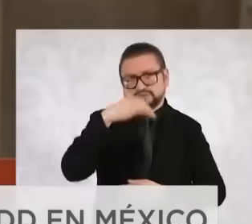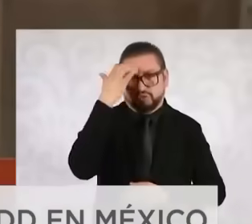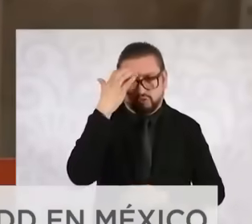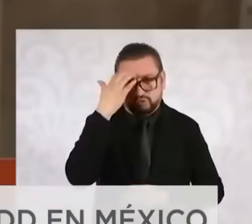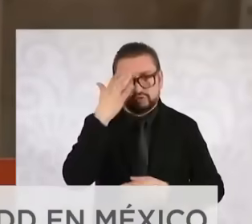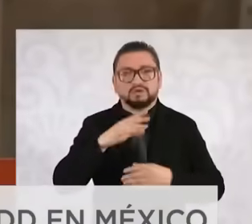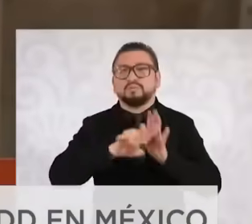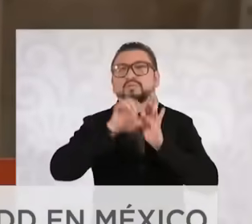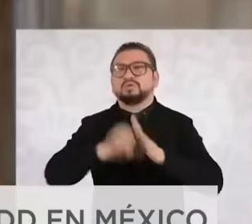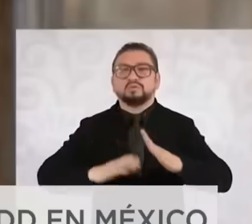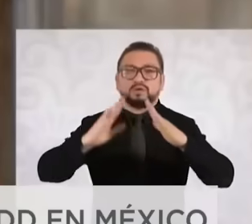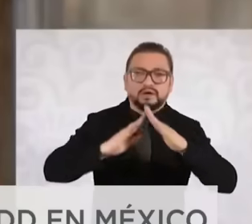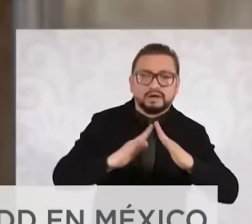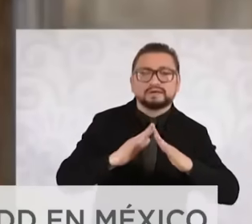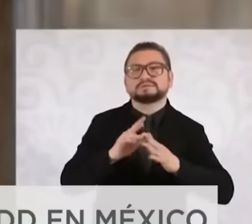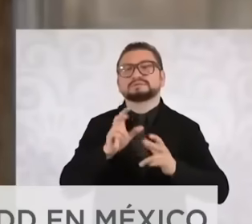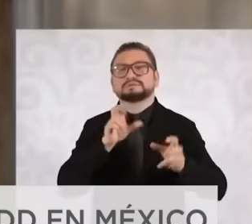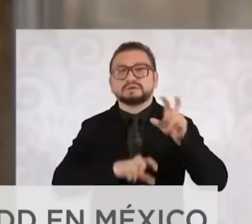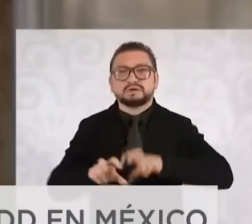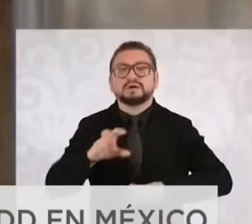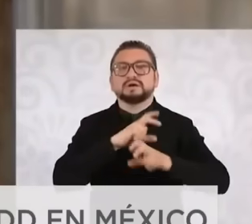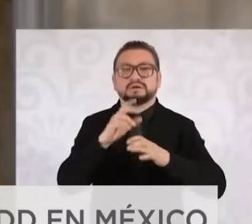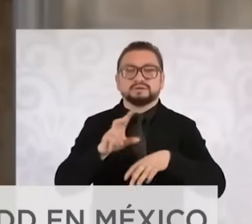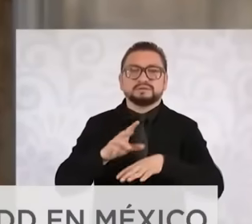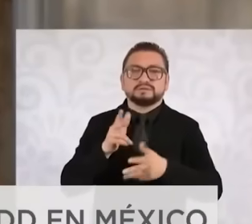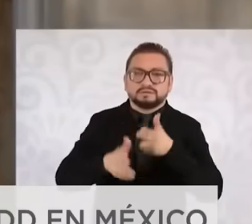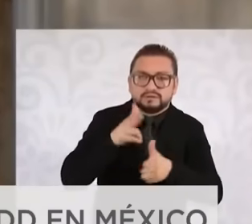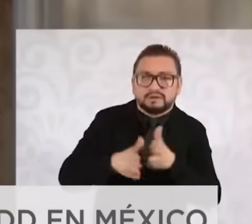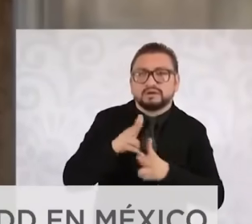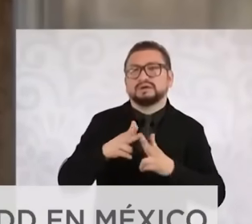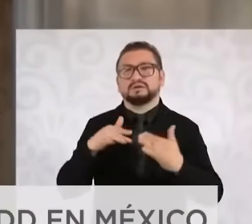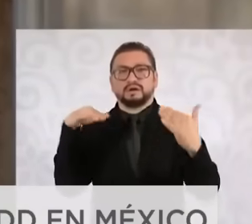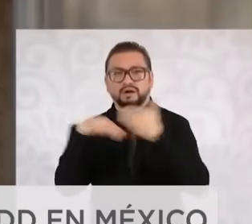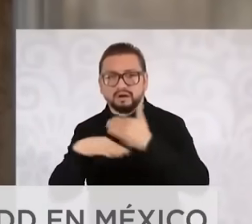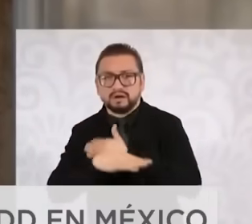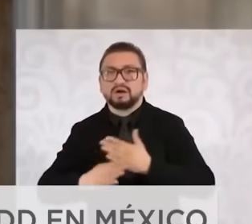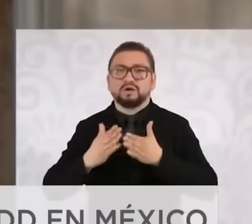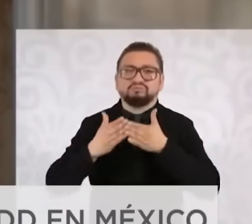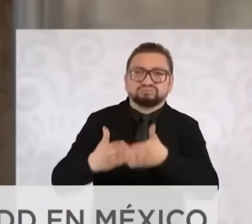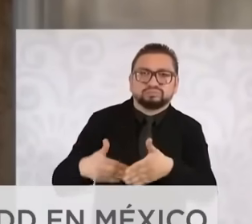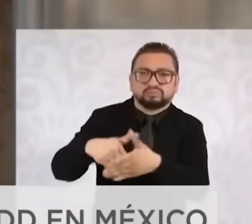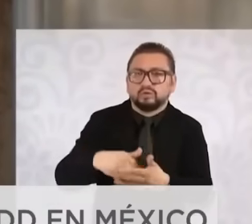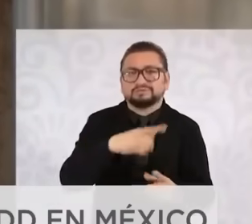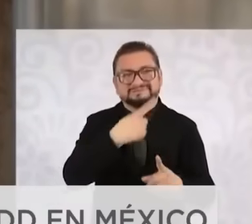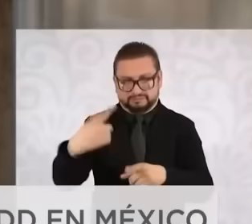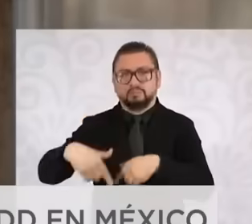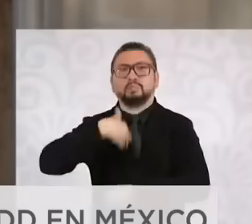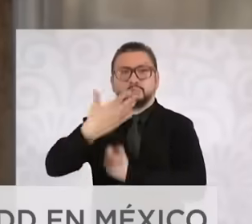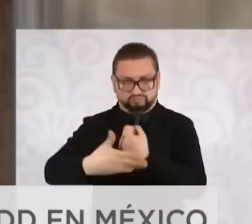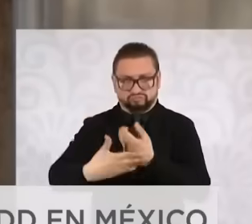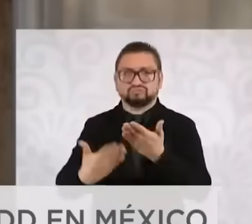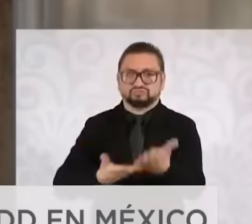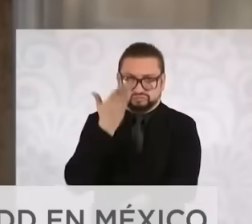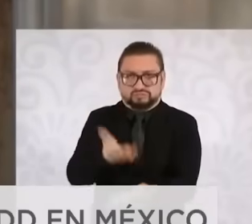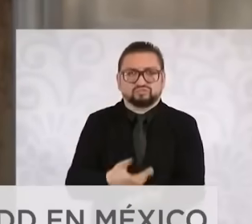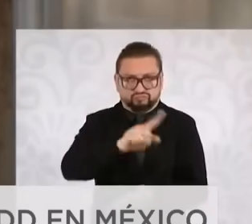También enfatizó que es falso que el gobierno quiera el control del Poder Judicial. También dijo que se está planteando que en esta revisión que se va a